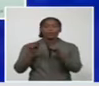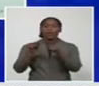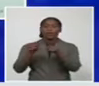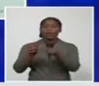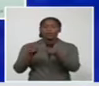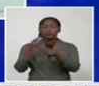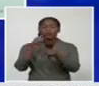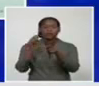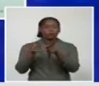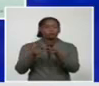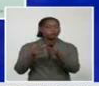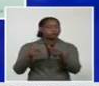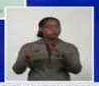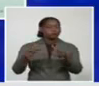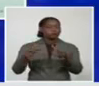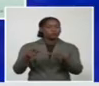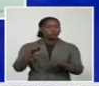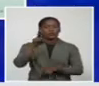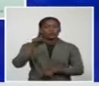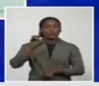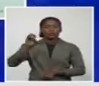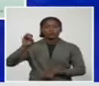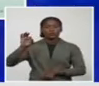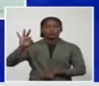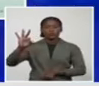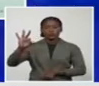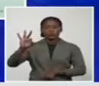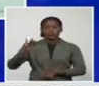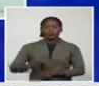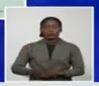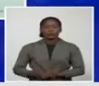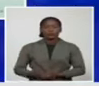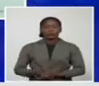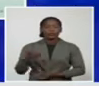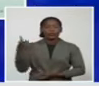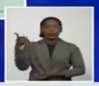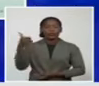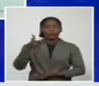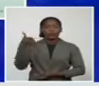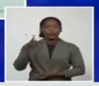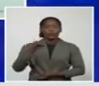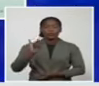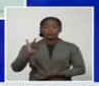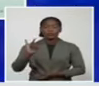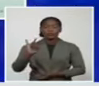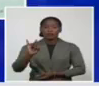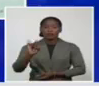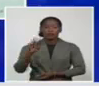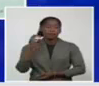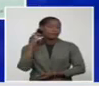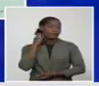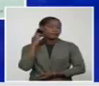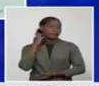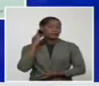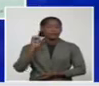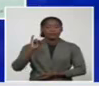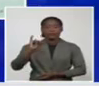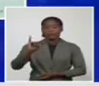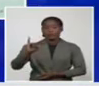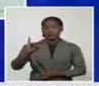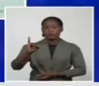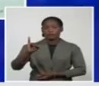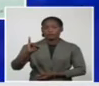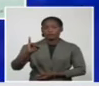transmisión, 108. Le sigue Higuaní con 7, Manzanillo con 6, Guisa